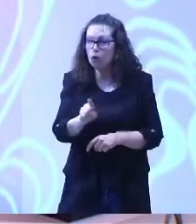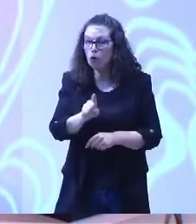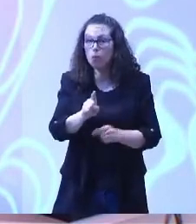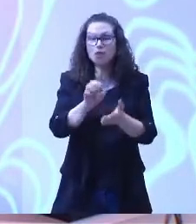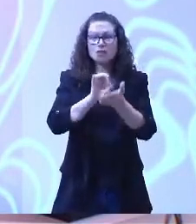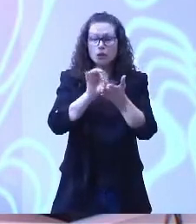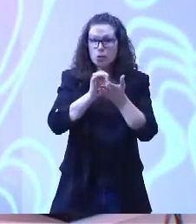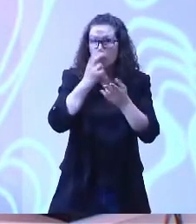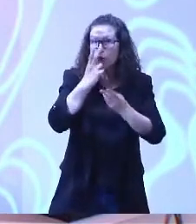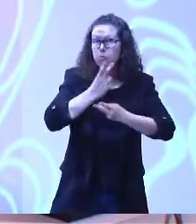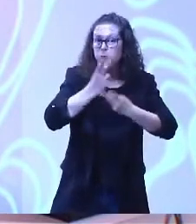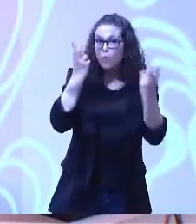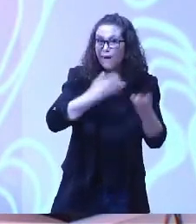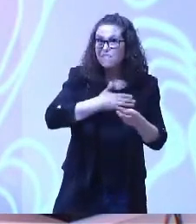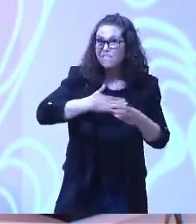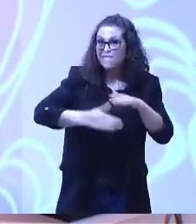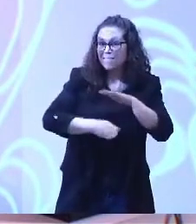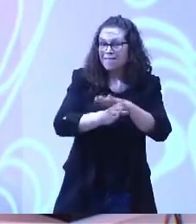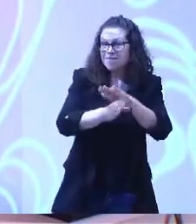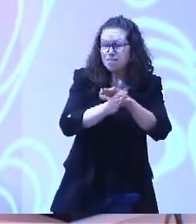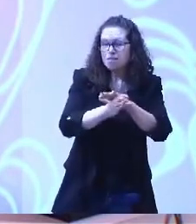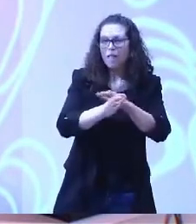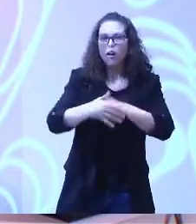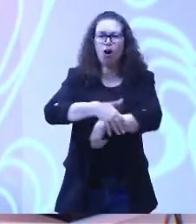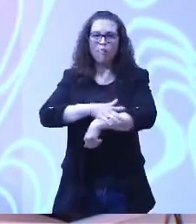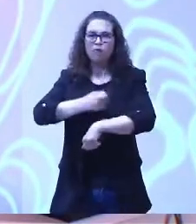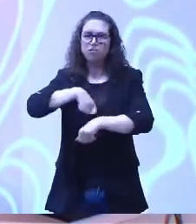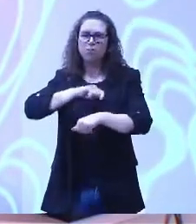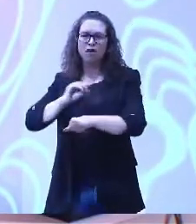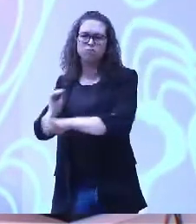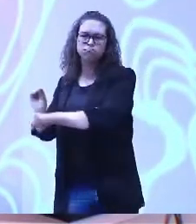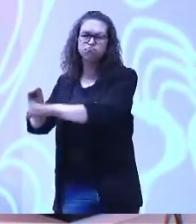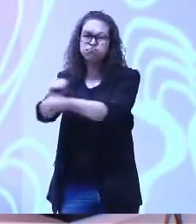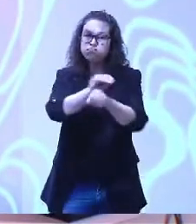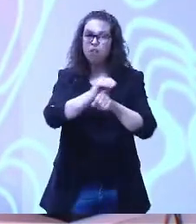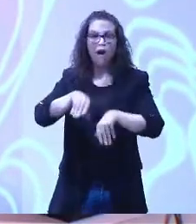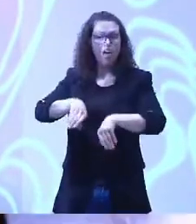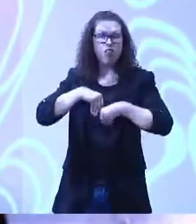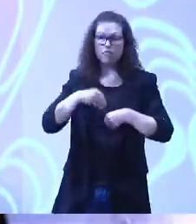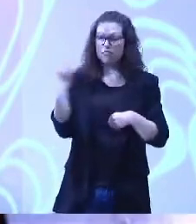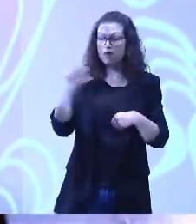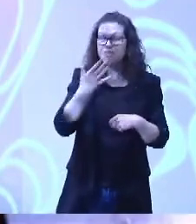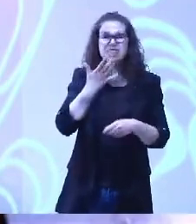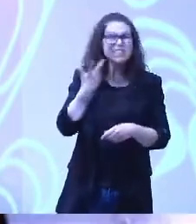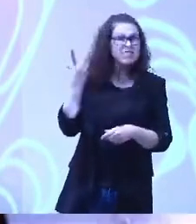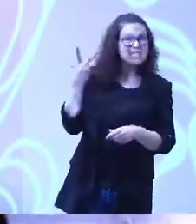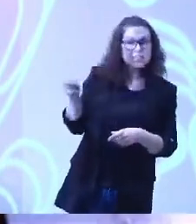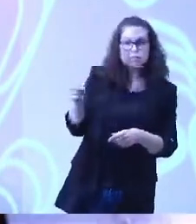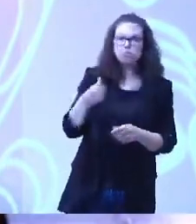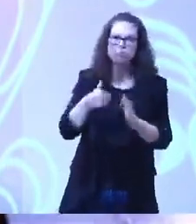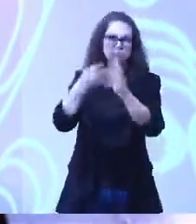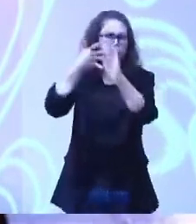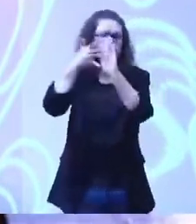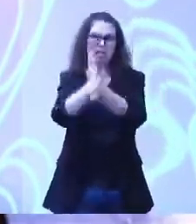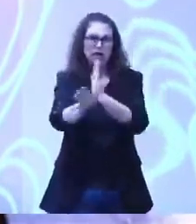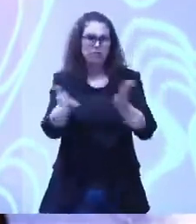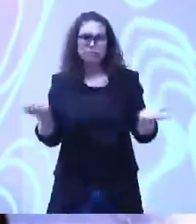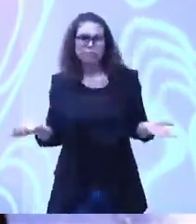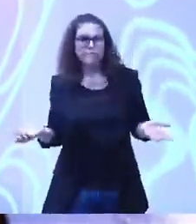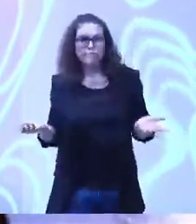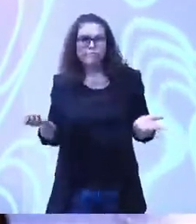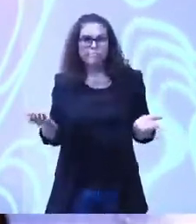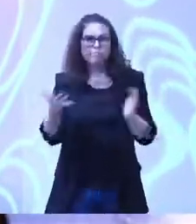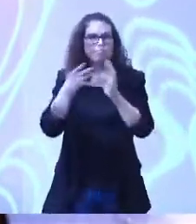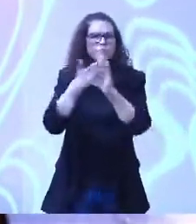públicos, tendrán que aceptar las entregas a cuenta y las condonaciones a deuda. Y si no, que lo expliquen. Que expliquen qué es lo que van a